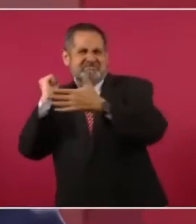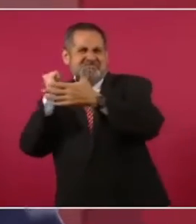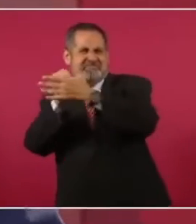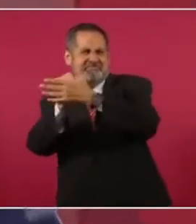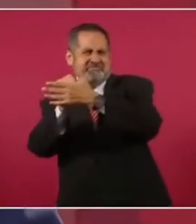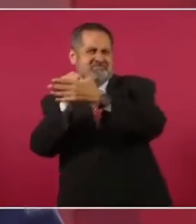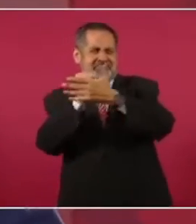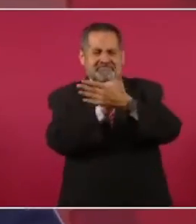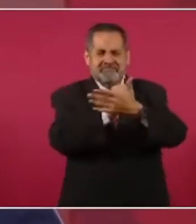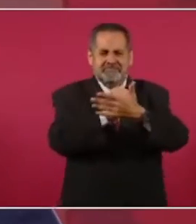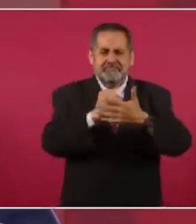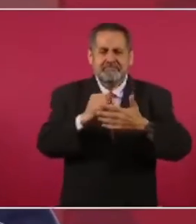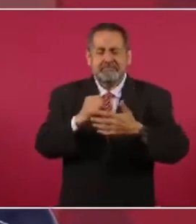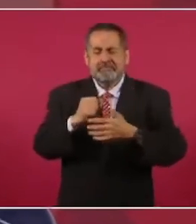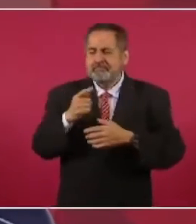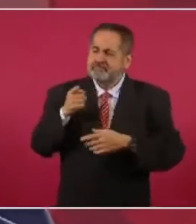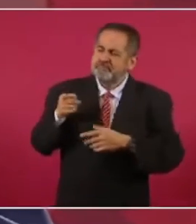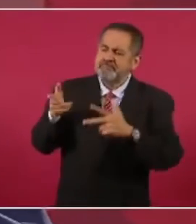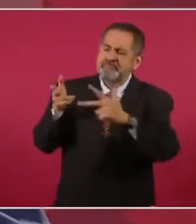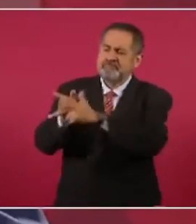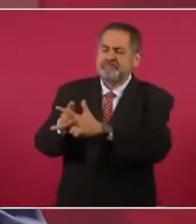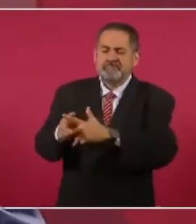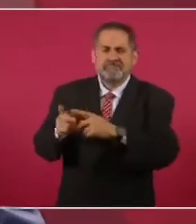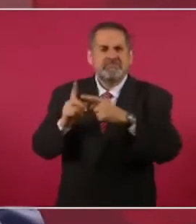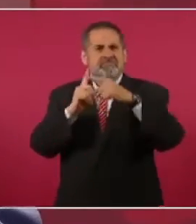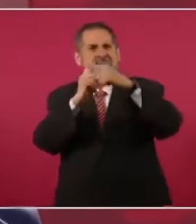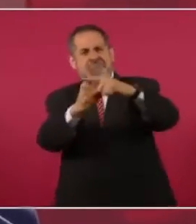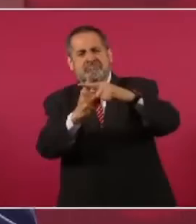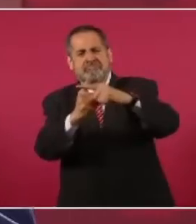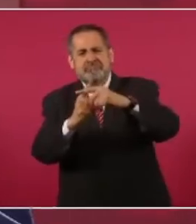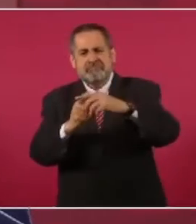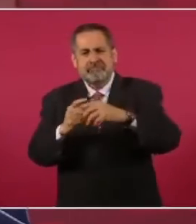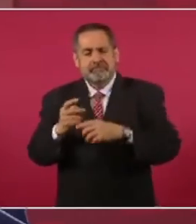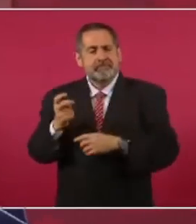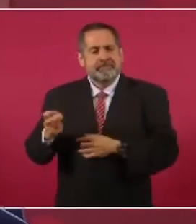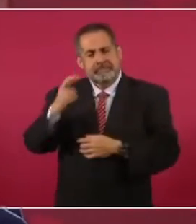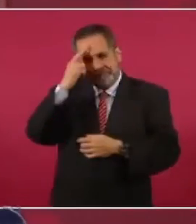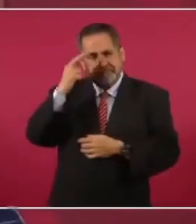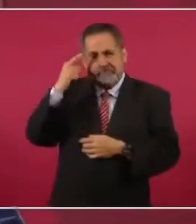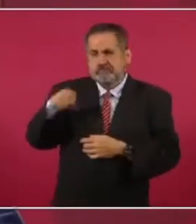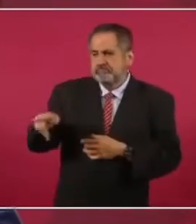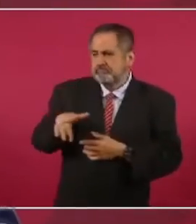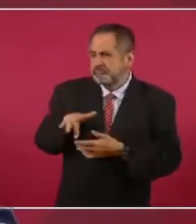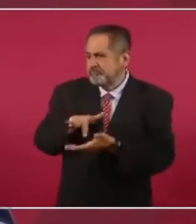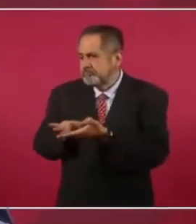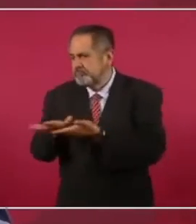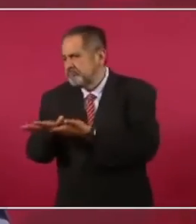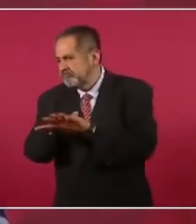por estar a favor de los pobres, de los desposeídos, de los humillados.